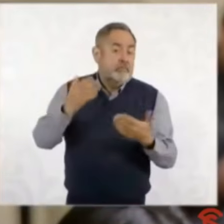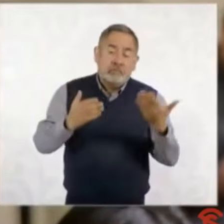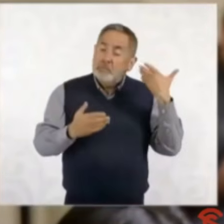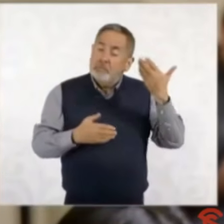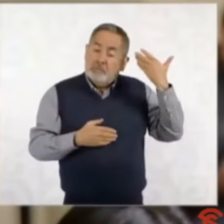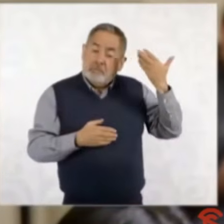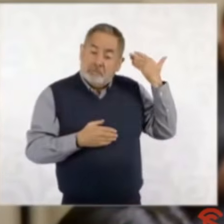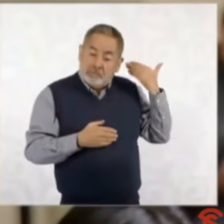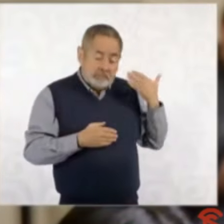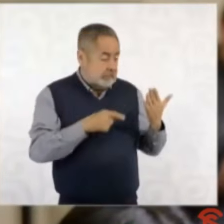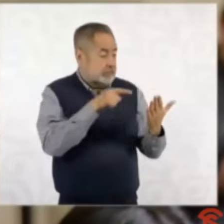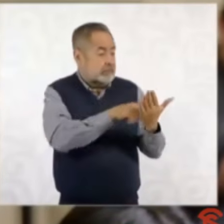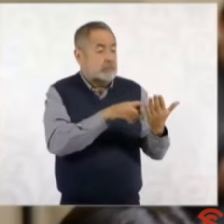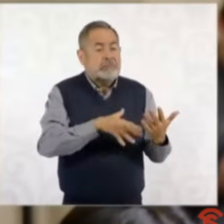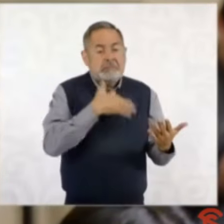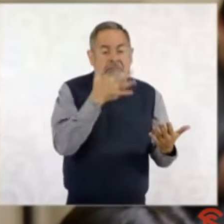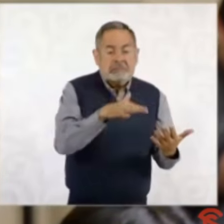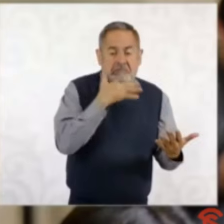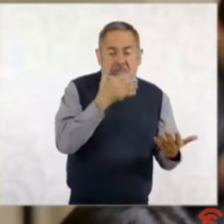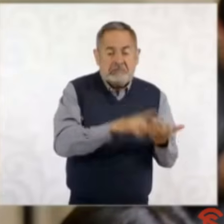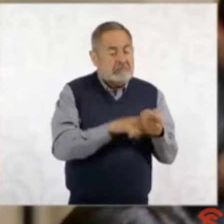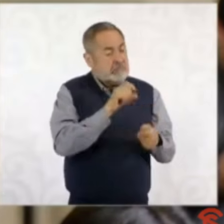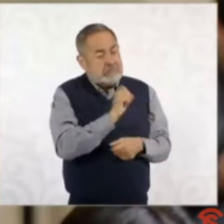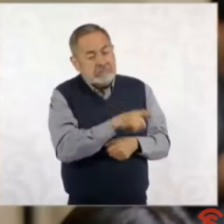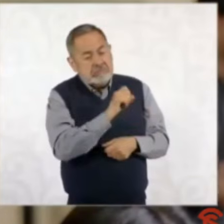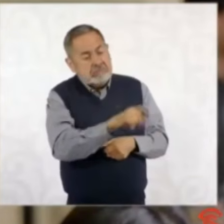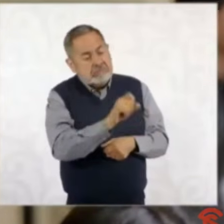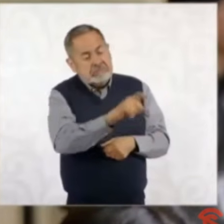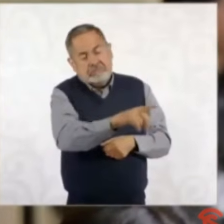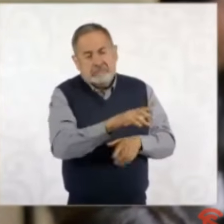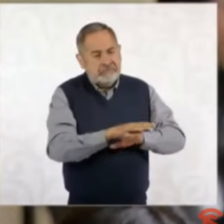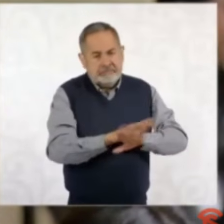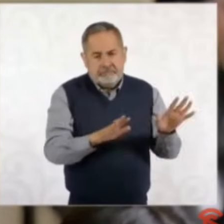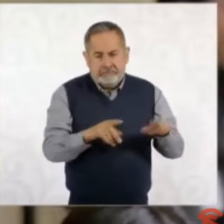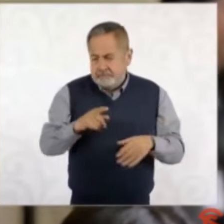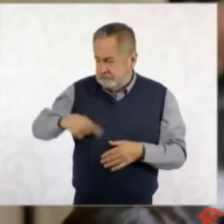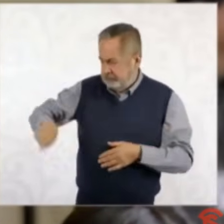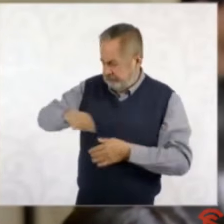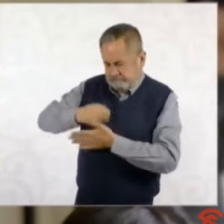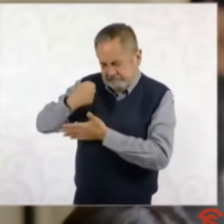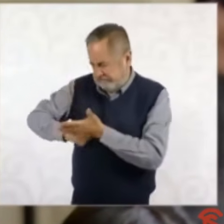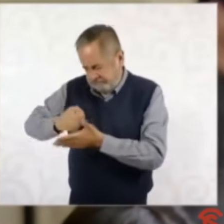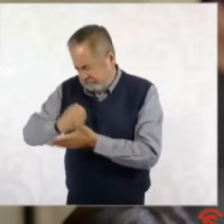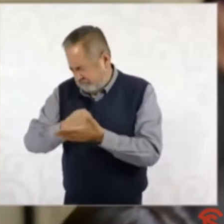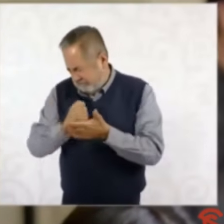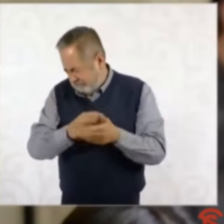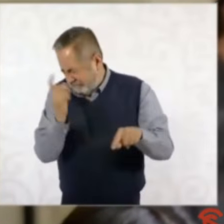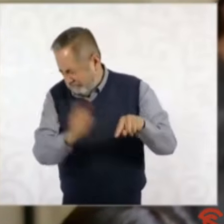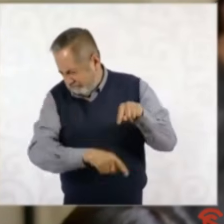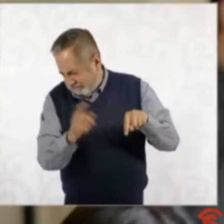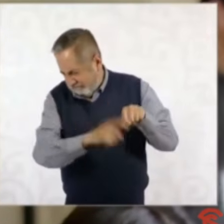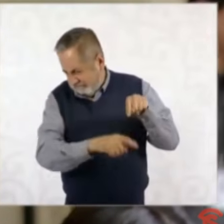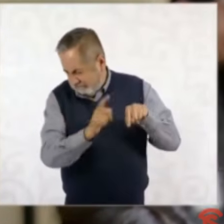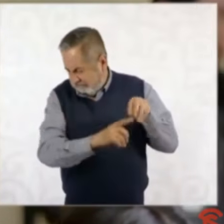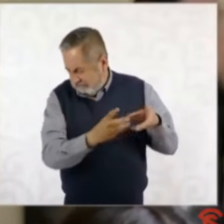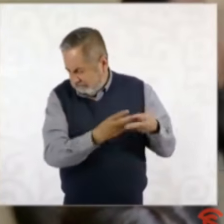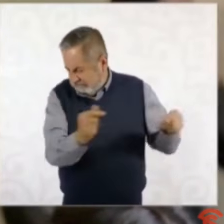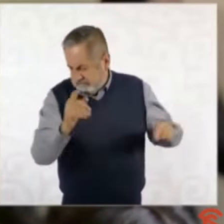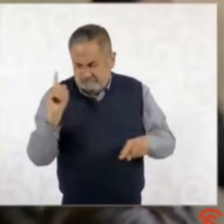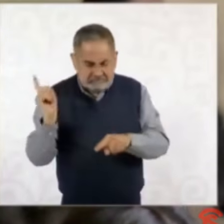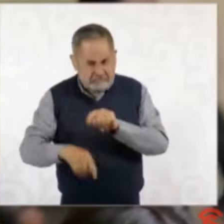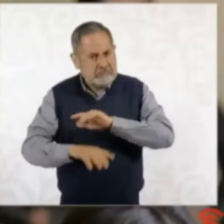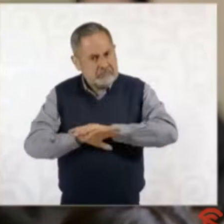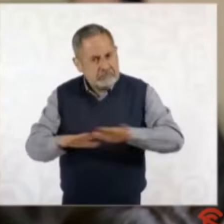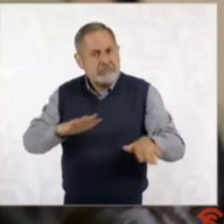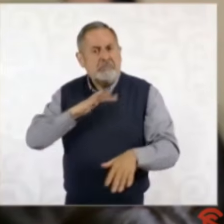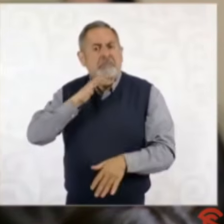de gobernar y un movimiento que nació precisamente para combatirla, como es la Cuarta Transformación. Mi pregunta